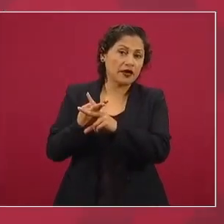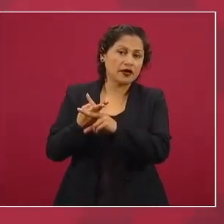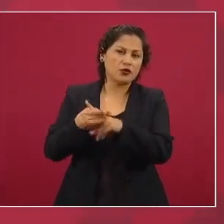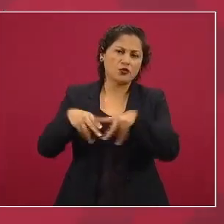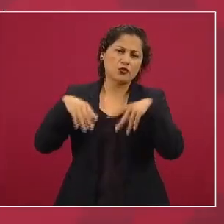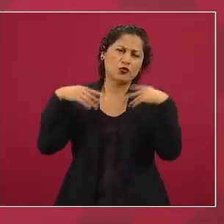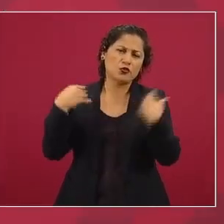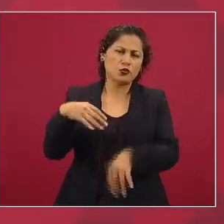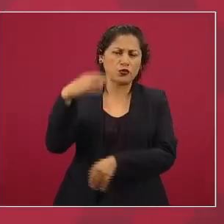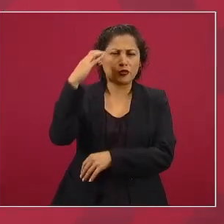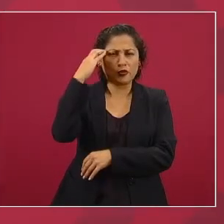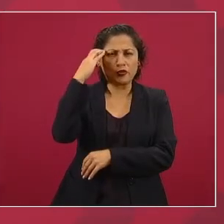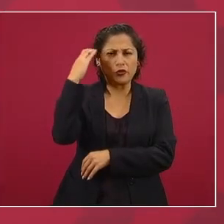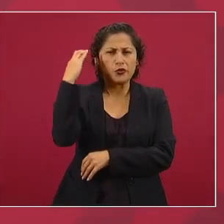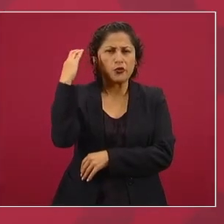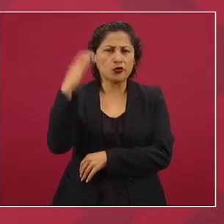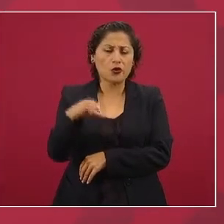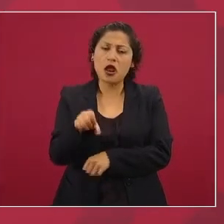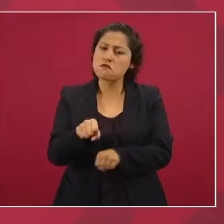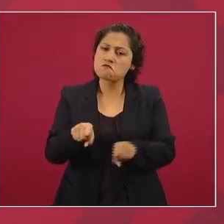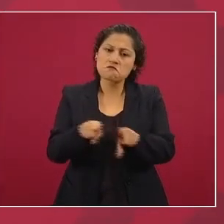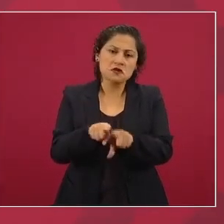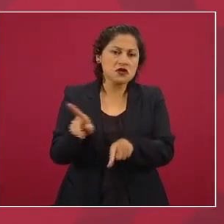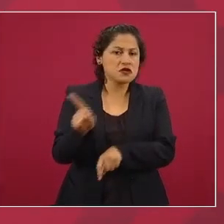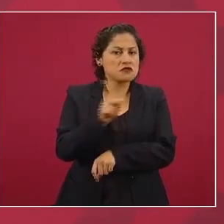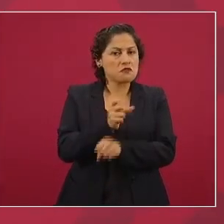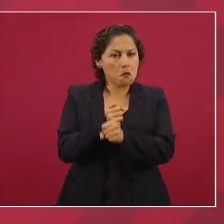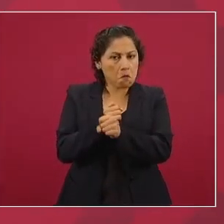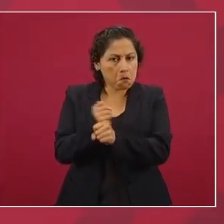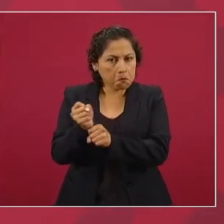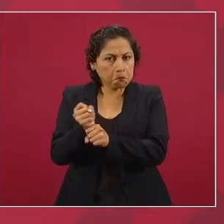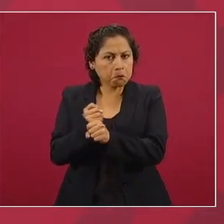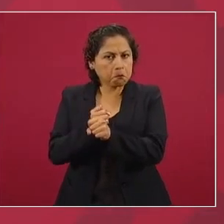como la tortura y muerte